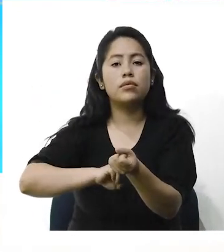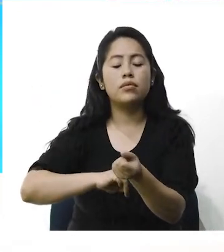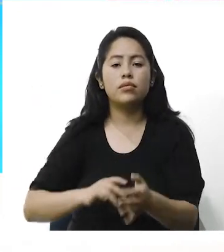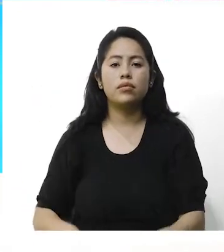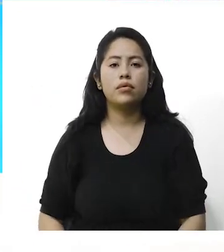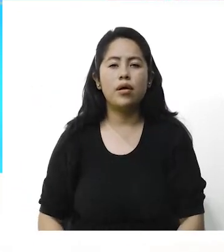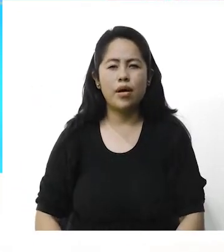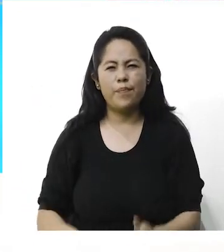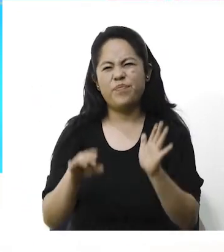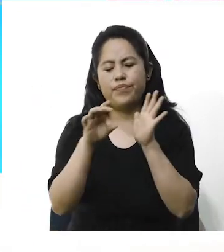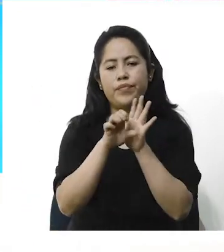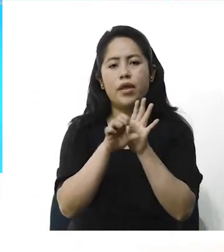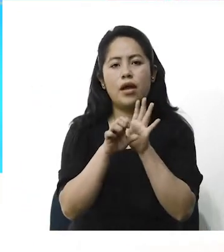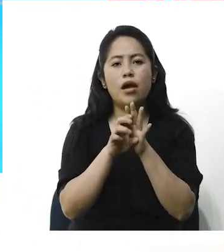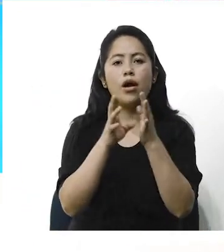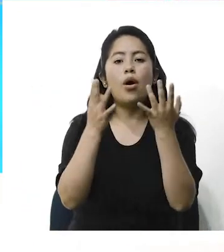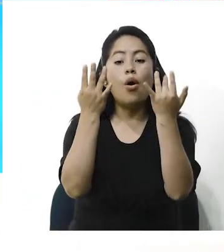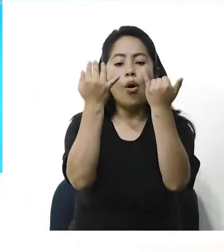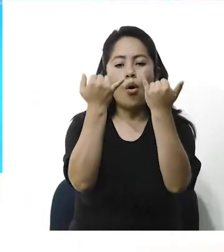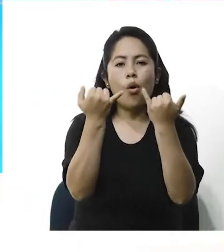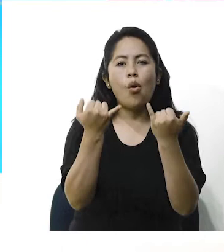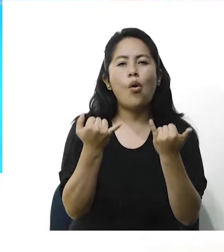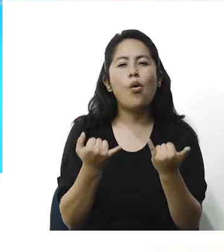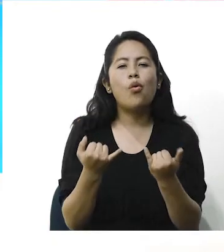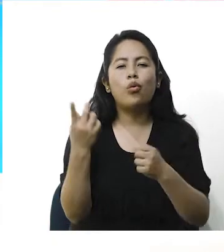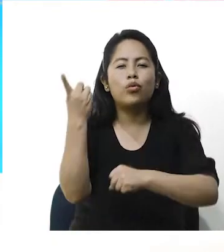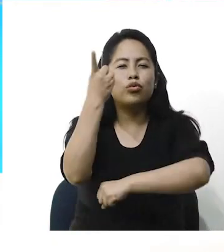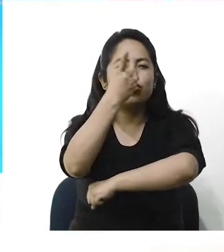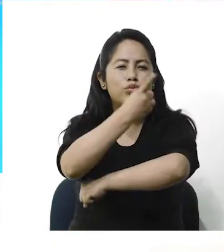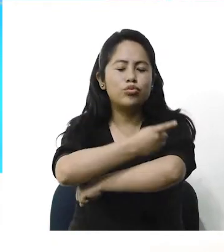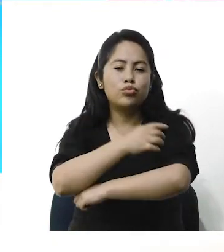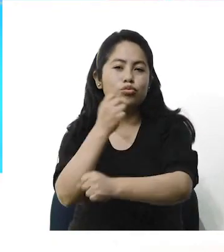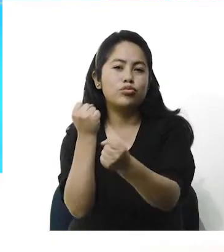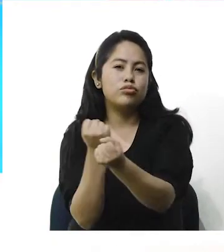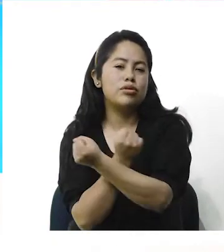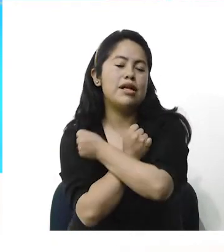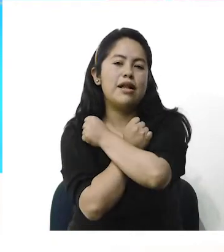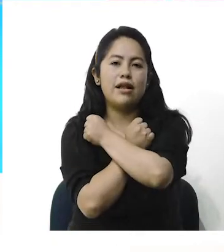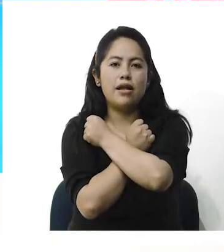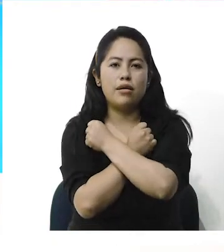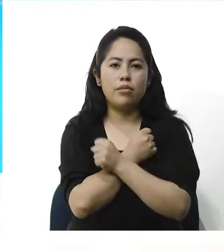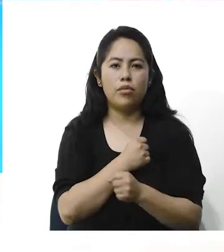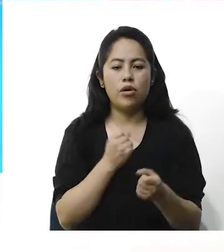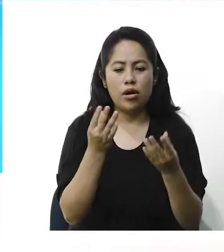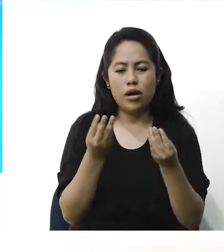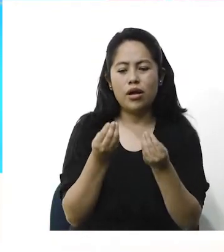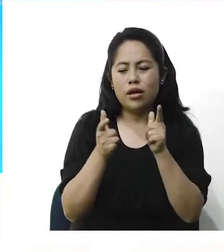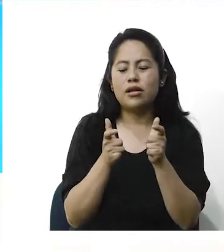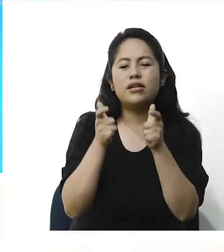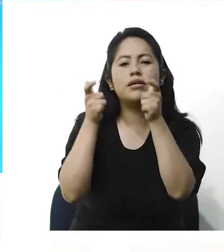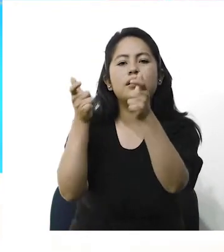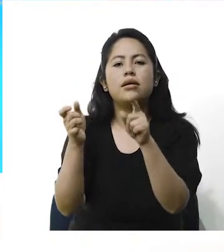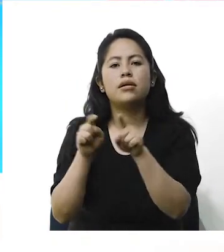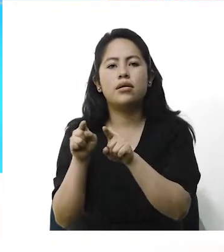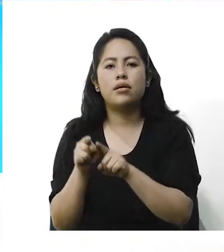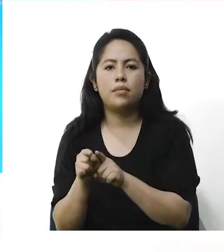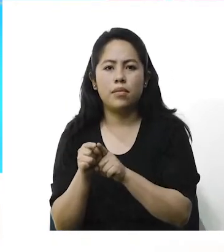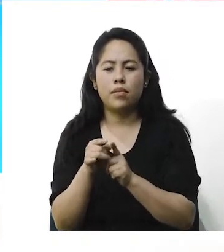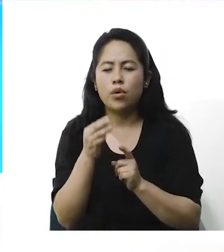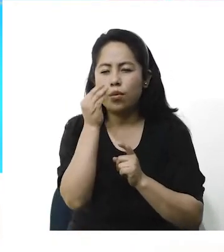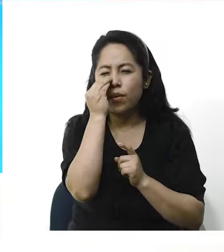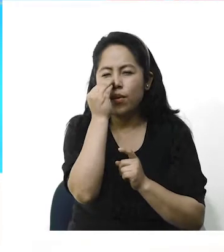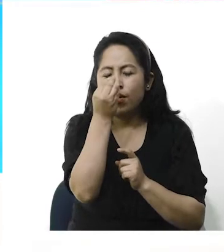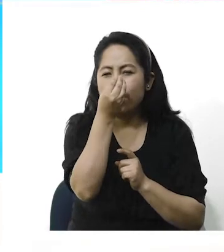Valentín y les regalan una rosa y la rosa tiene espinas? Ustedes al agarrar una rosa,